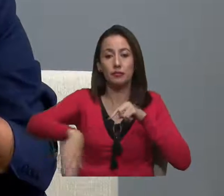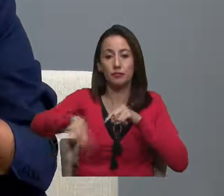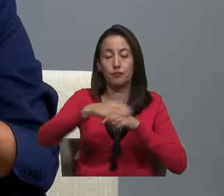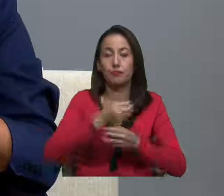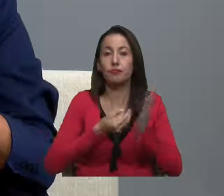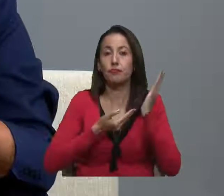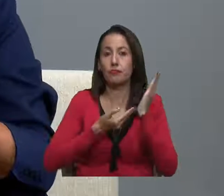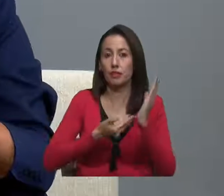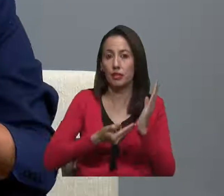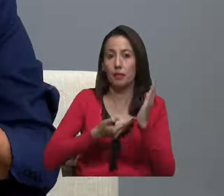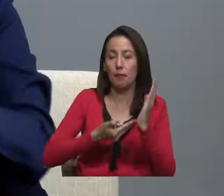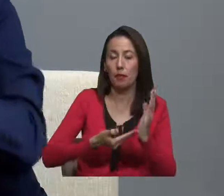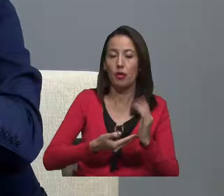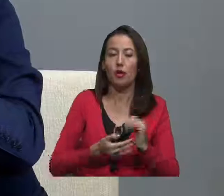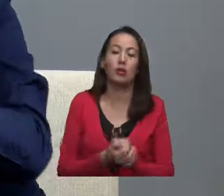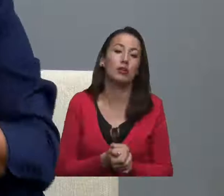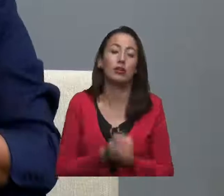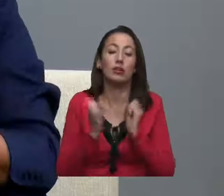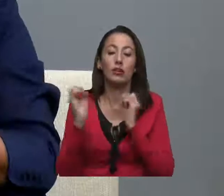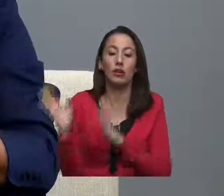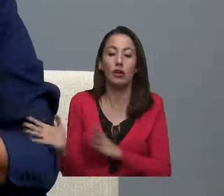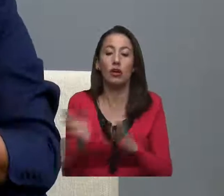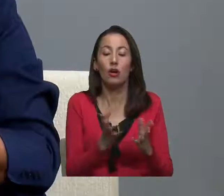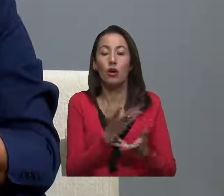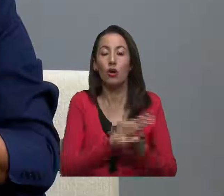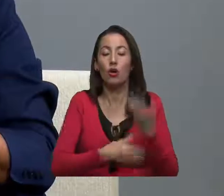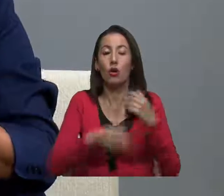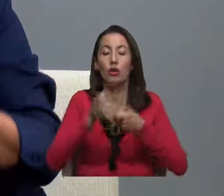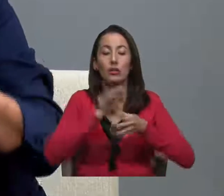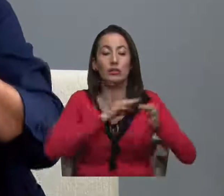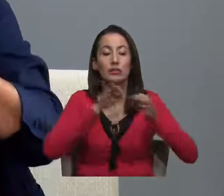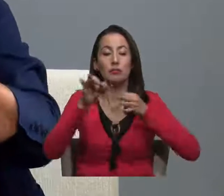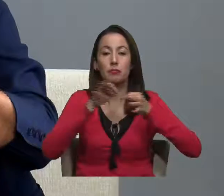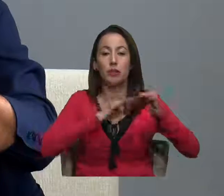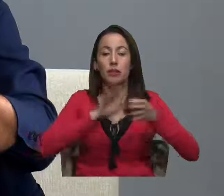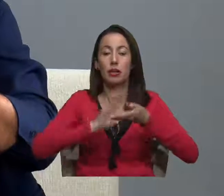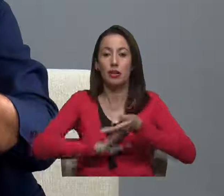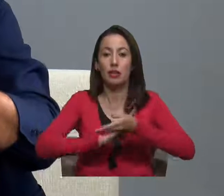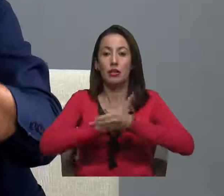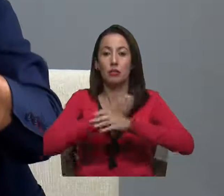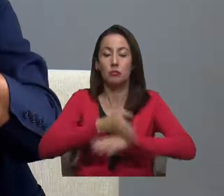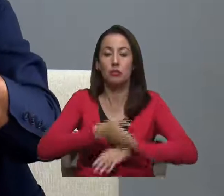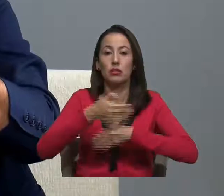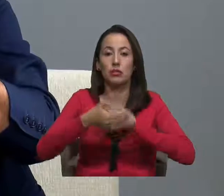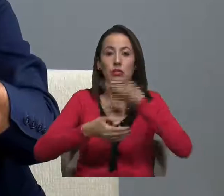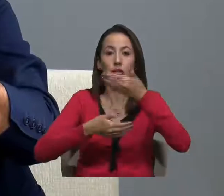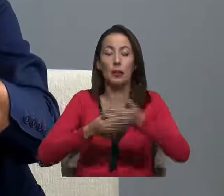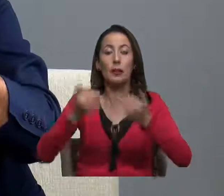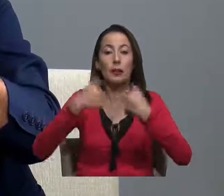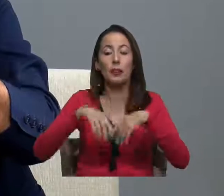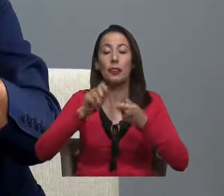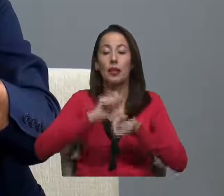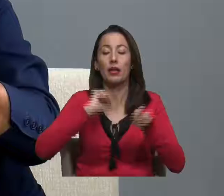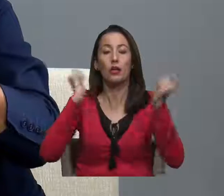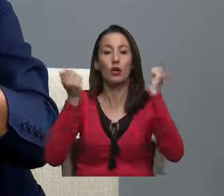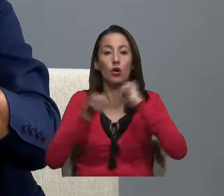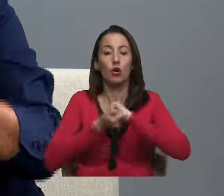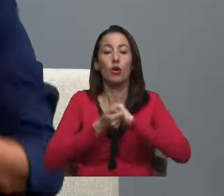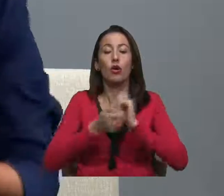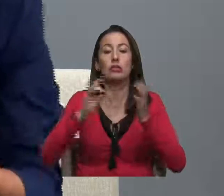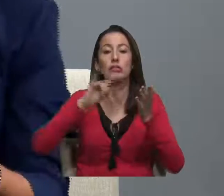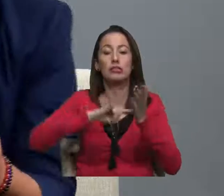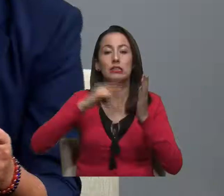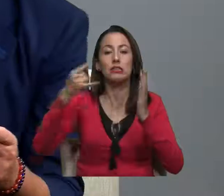modelo del producto digamos ya eso podemos explicar luego en la parte social y finalmente modernización o evolución tecnológica